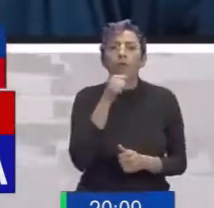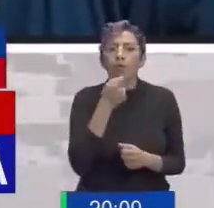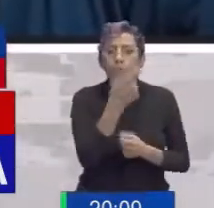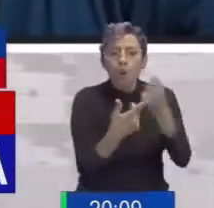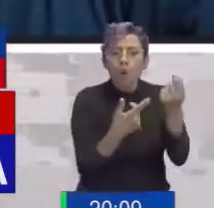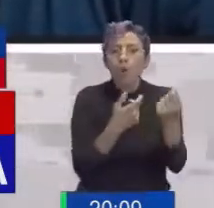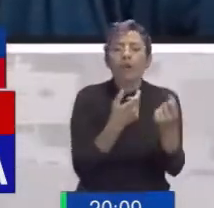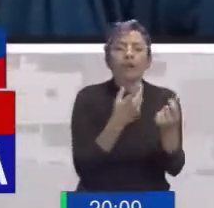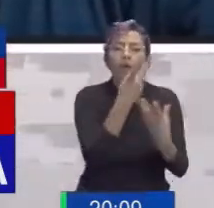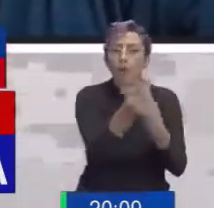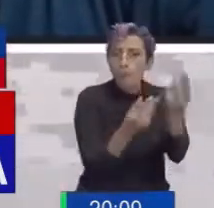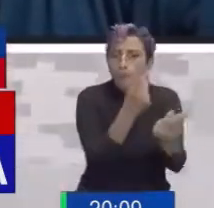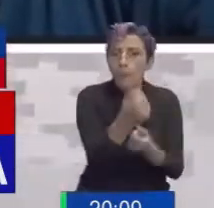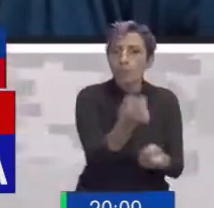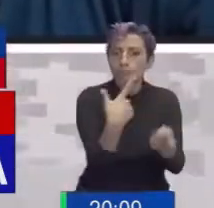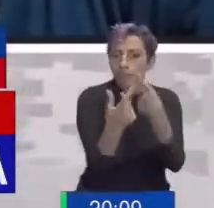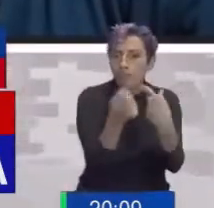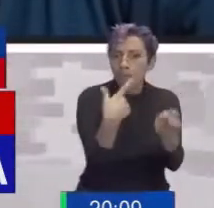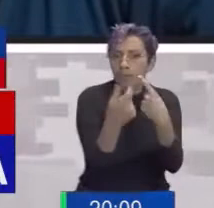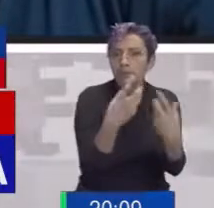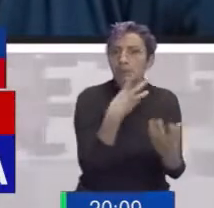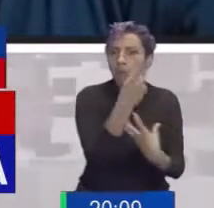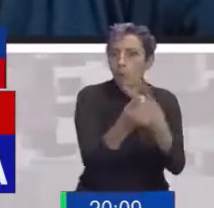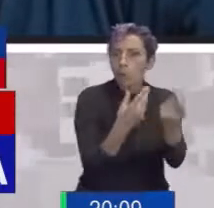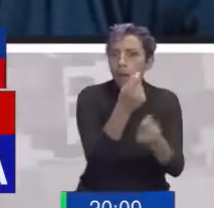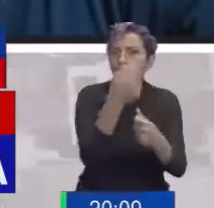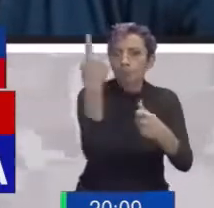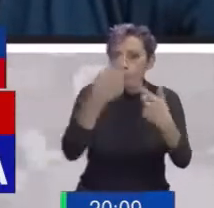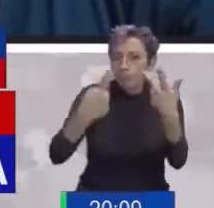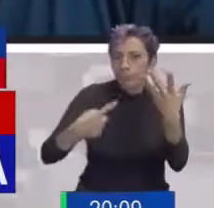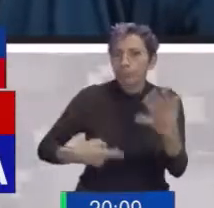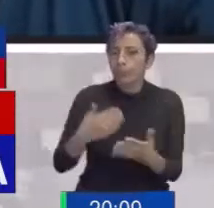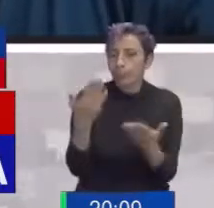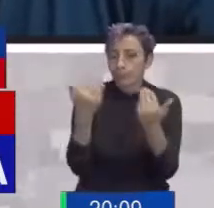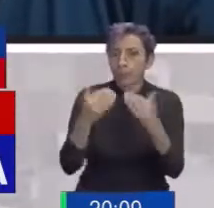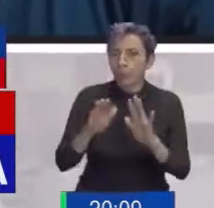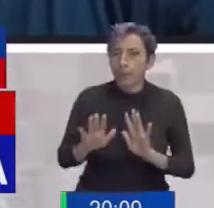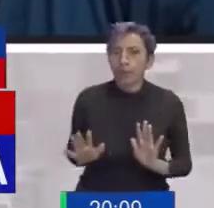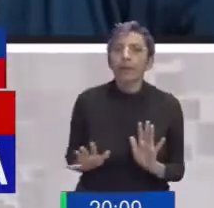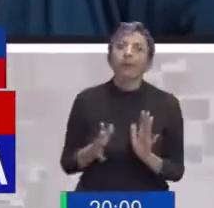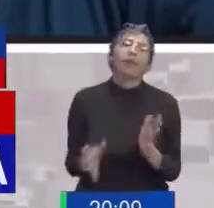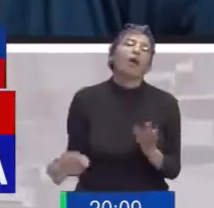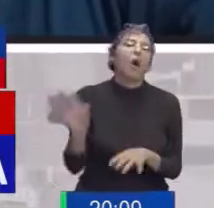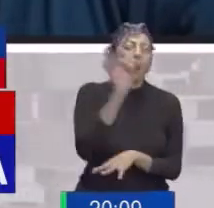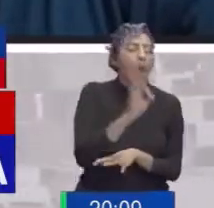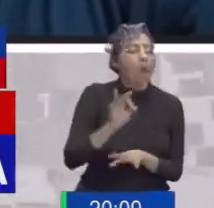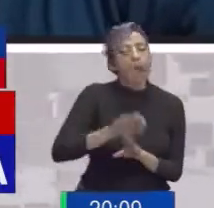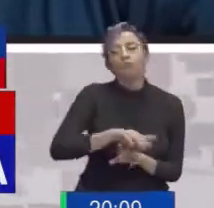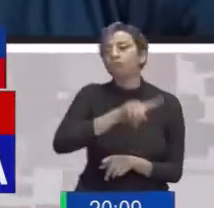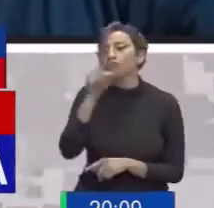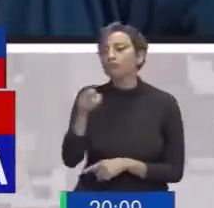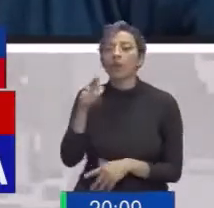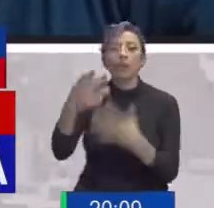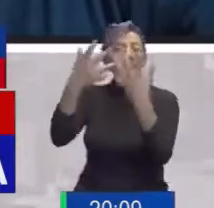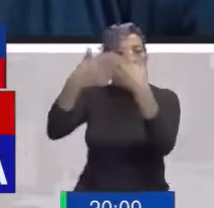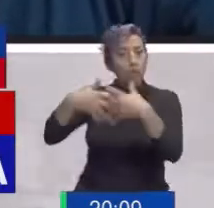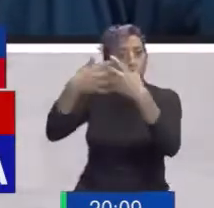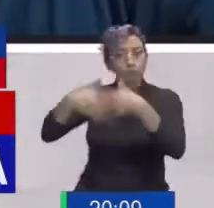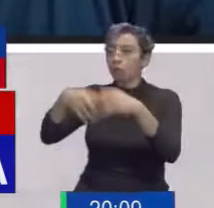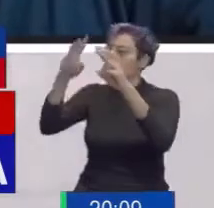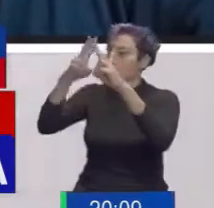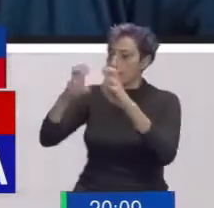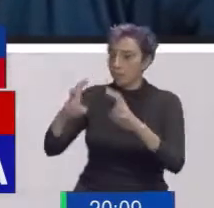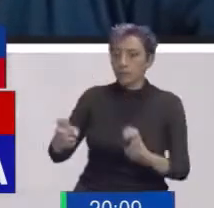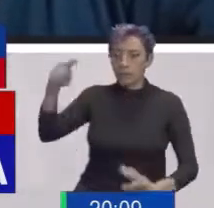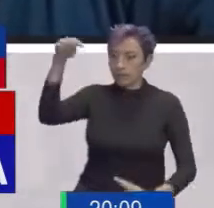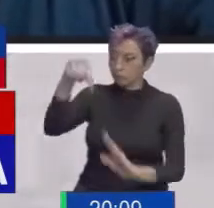bueno, hacer algún tipo de inversión o proyectos también para nuevas investigaciones y otras terapias.